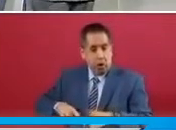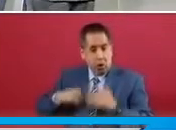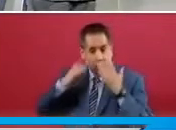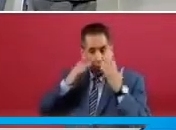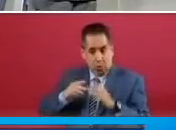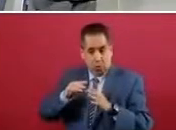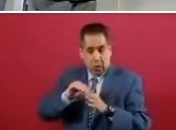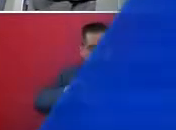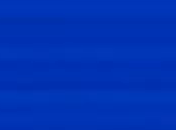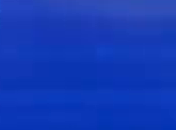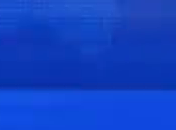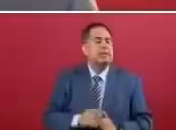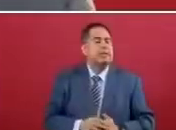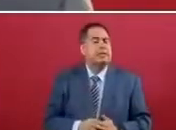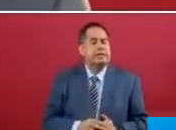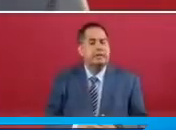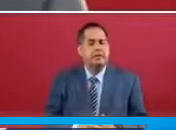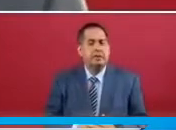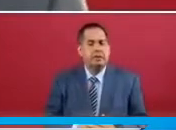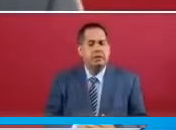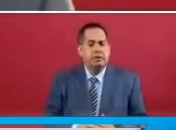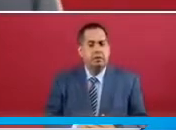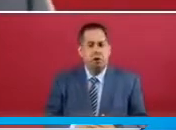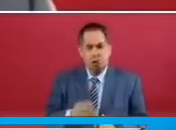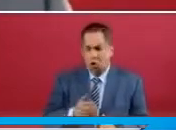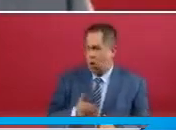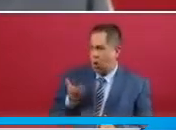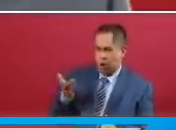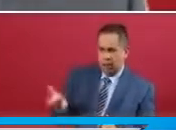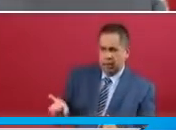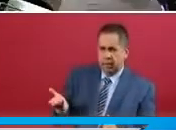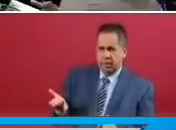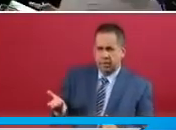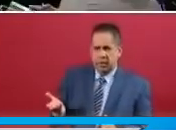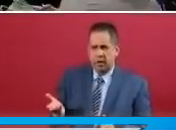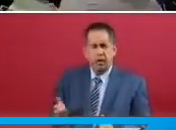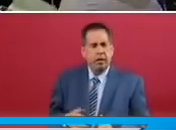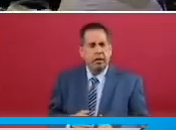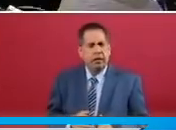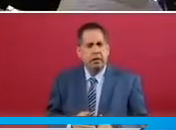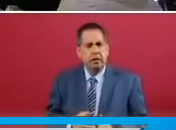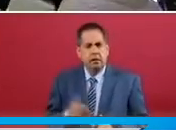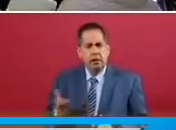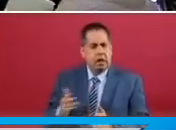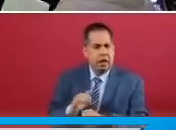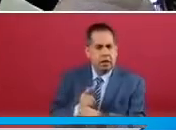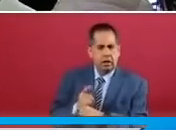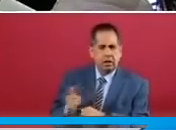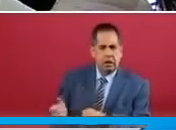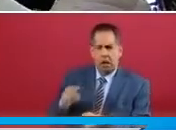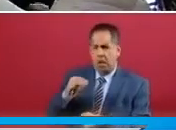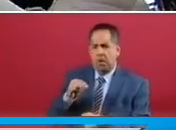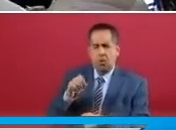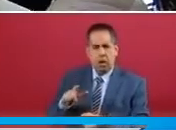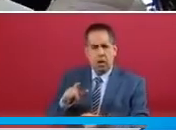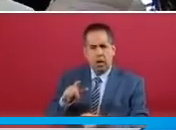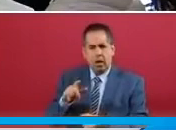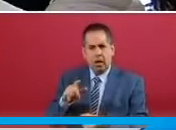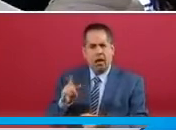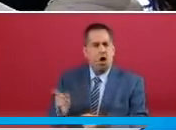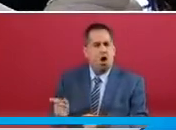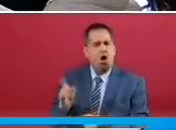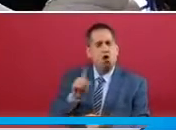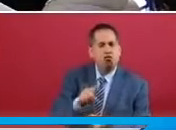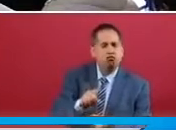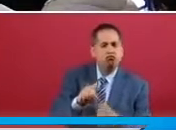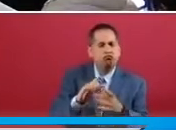que participaron. Más de 10 años. Se plantean las revisiones con las empresas para corregir los contratos evidentemente ventajosos que permita beneficiar